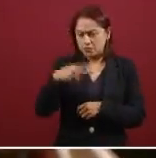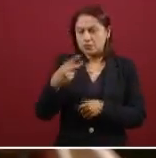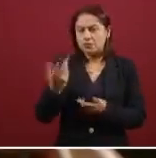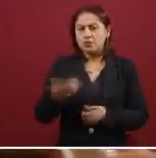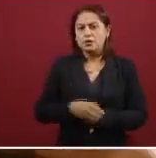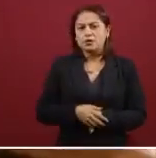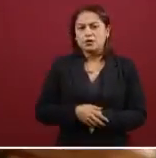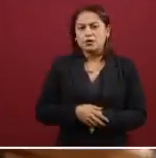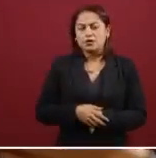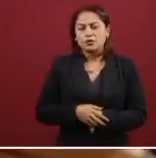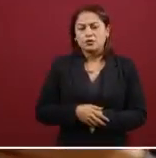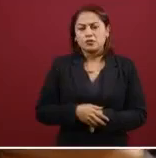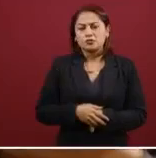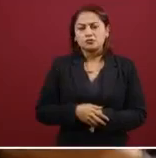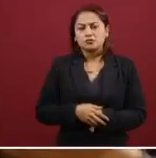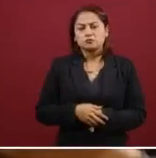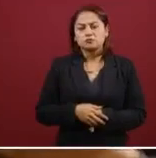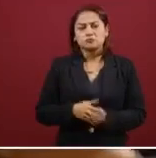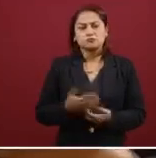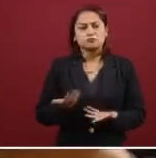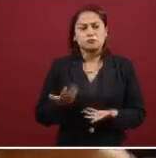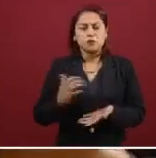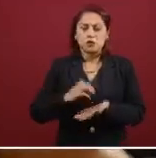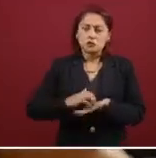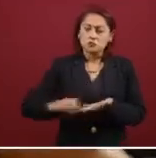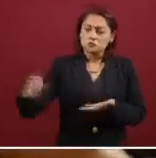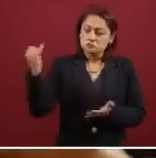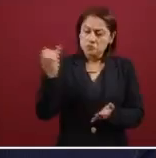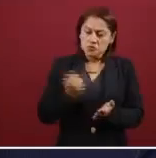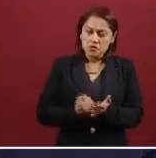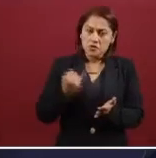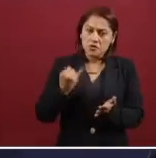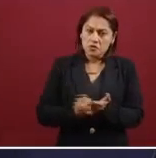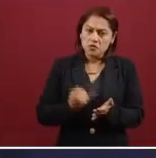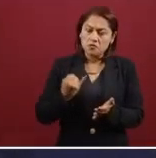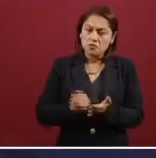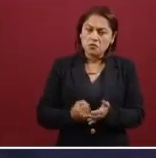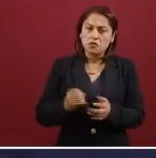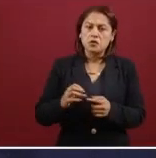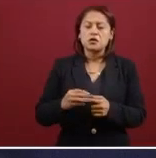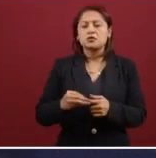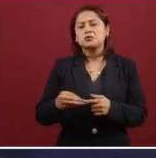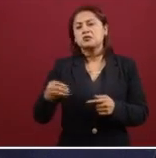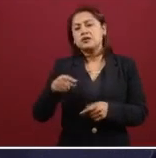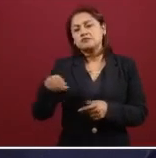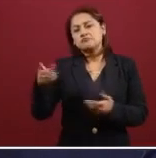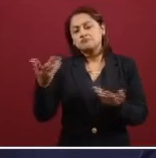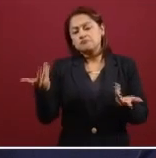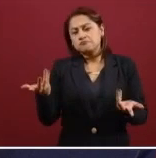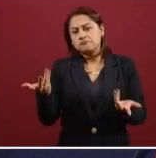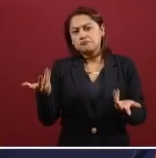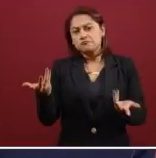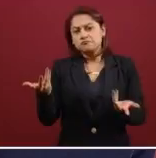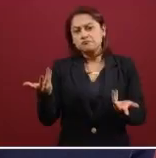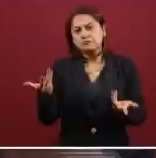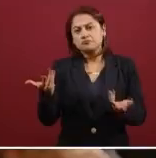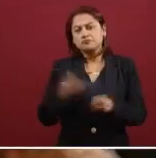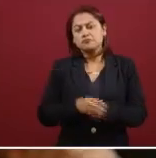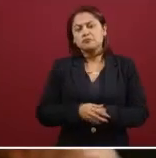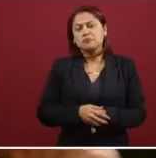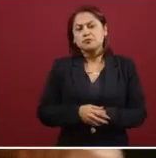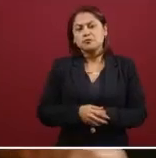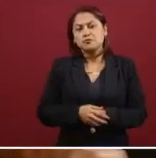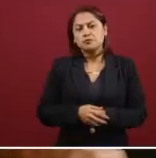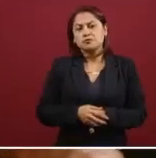se nos quitan unos centavos a la hora de pagar cualquier producto, con el pretexto de que no hay